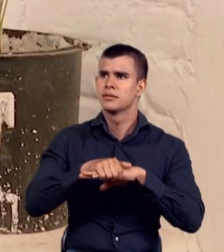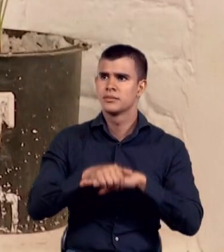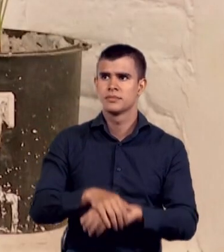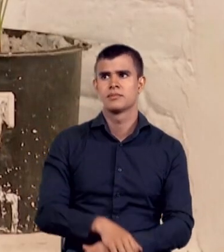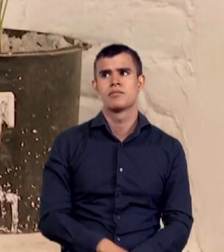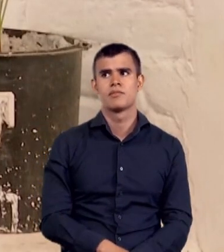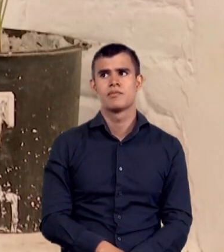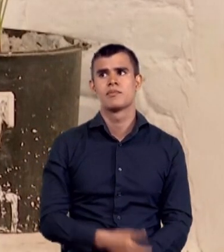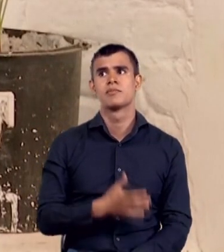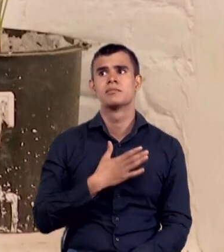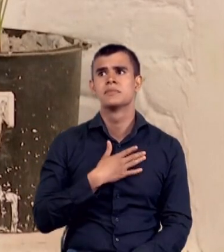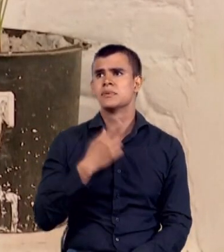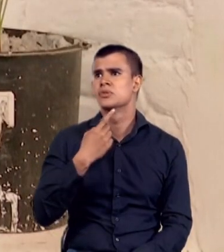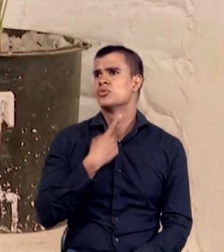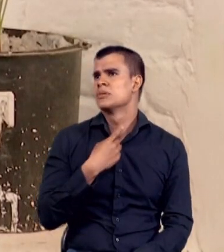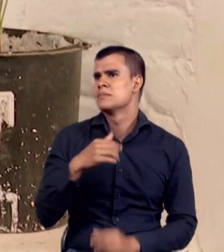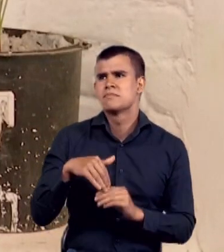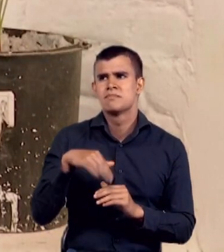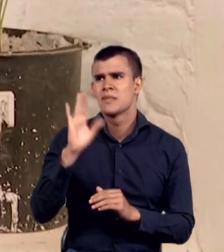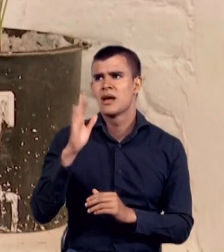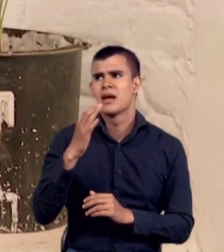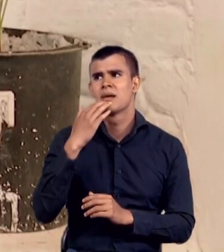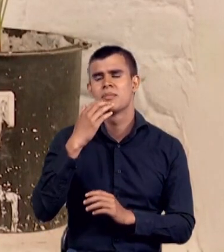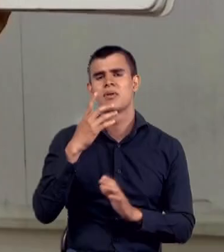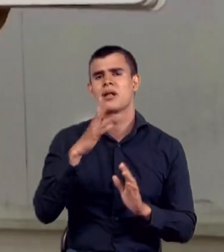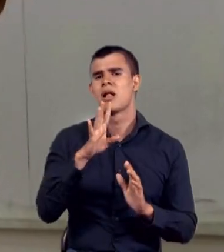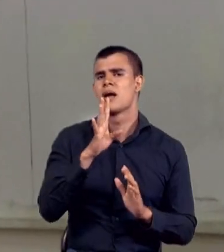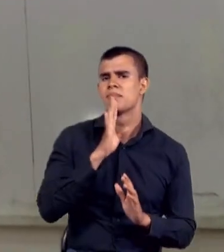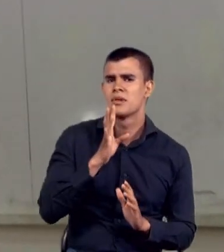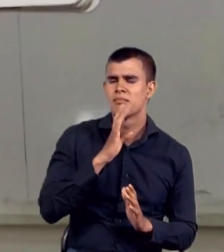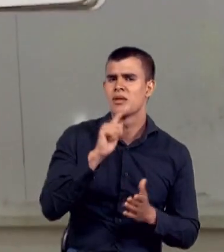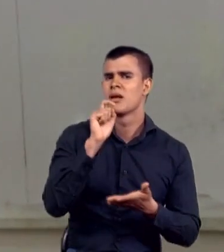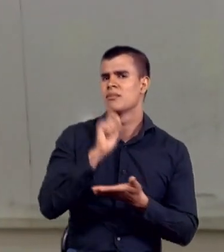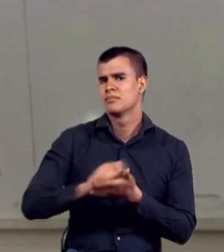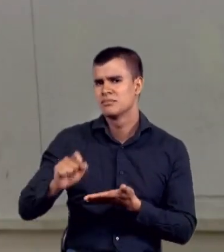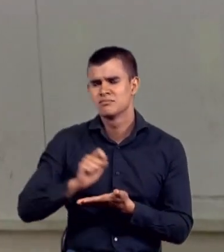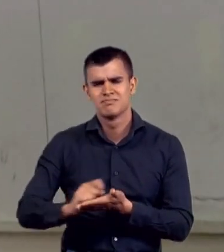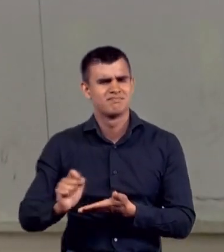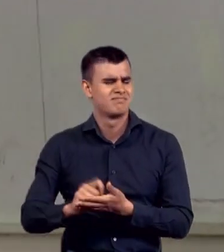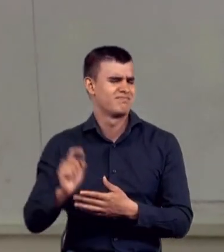gusta de la clase de inglés es cuando cantamos con el profe Lili, escribimos,